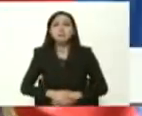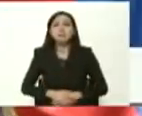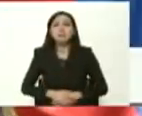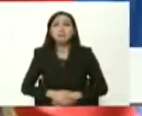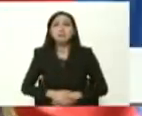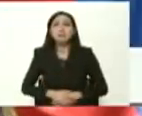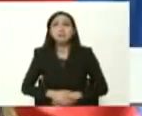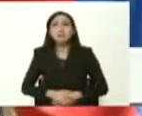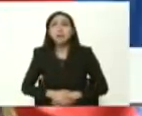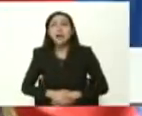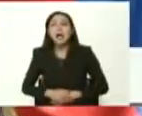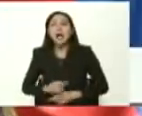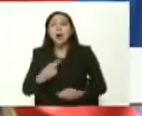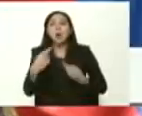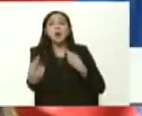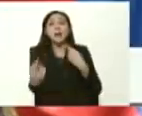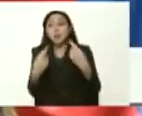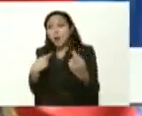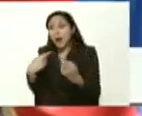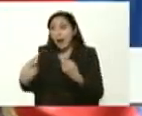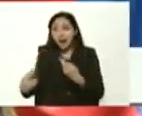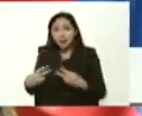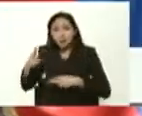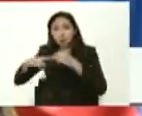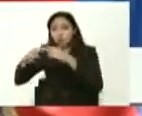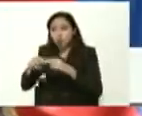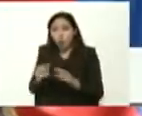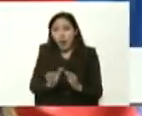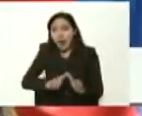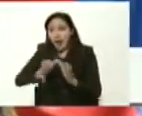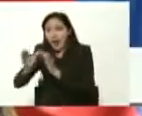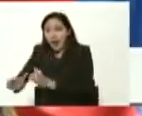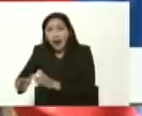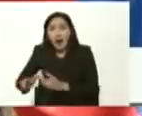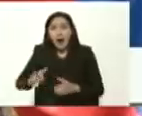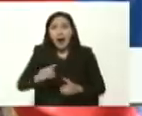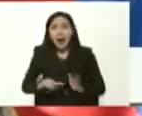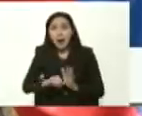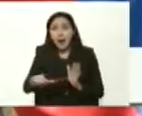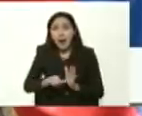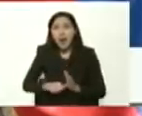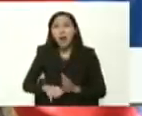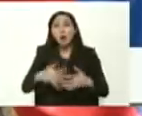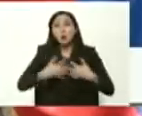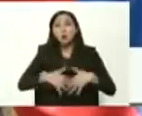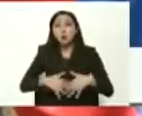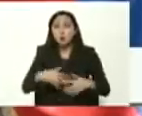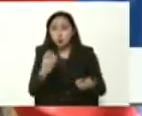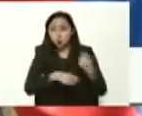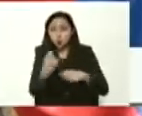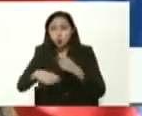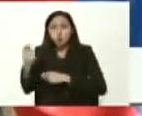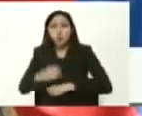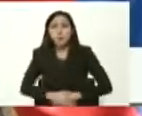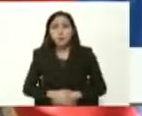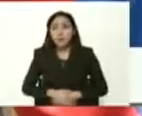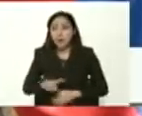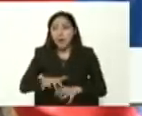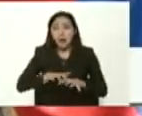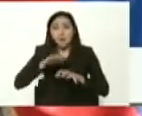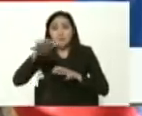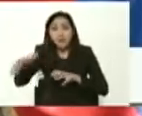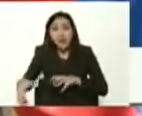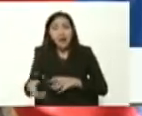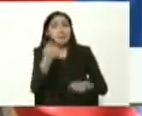un restaurante gourmet al lado de ese bodegón. Se pudo evidenciar que además de vender en su mayoría